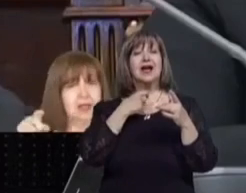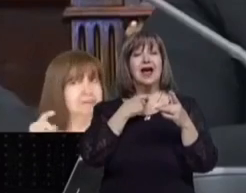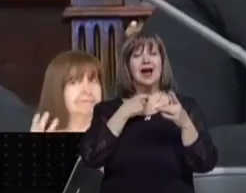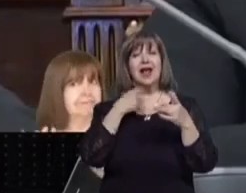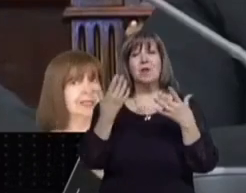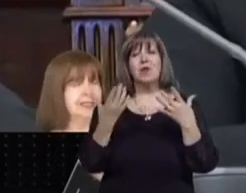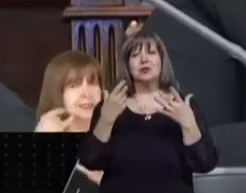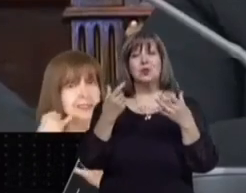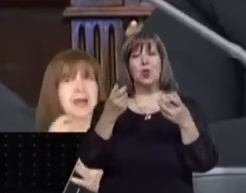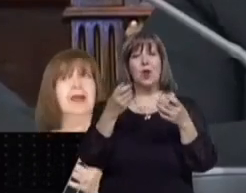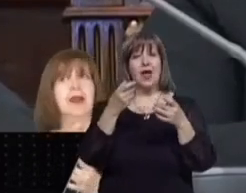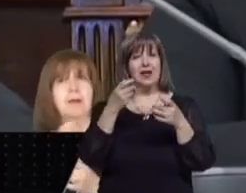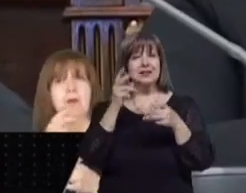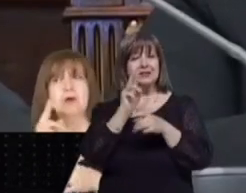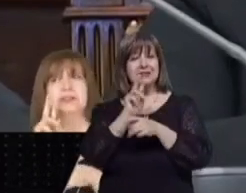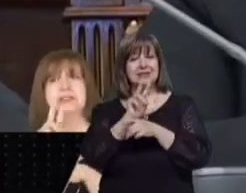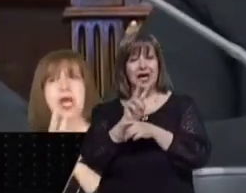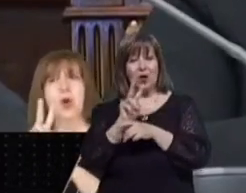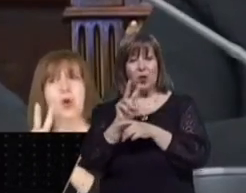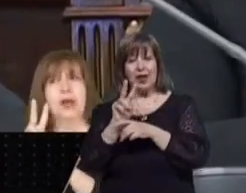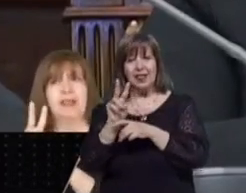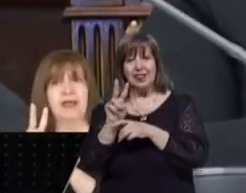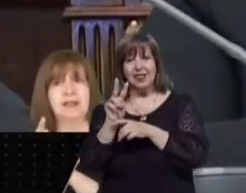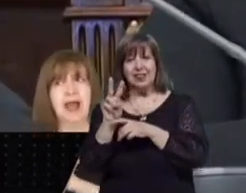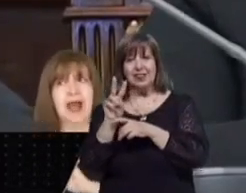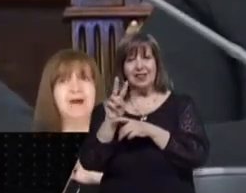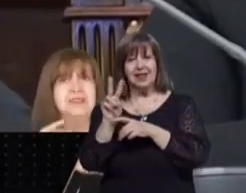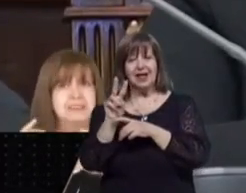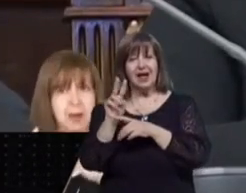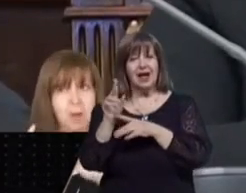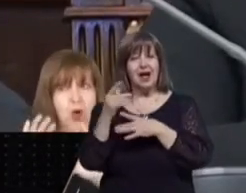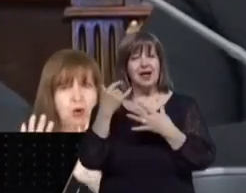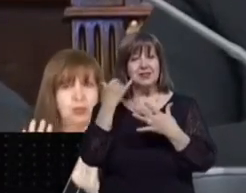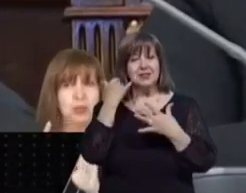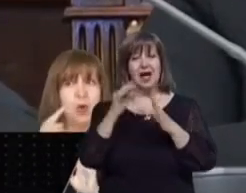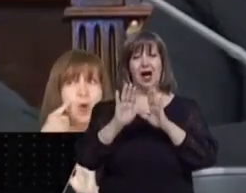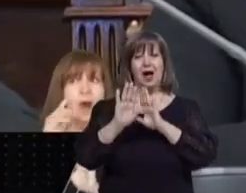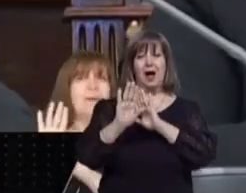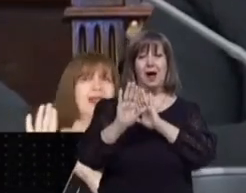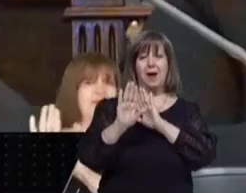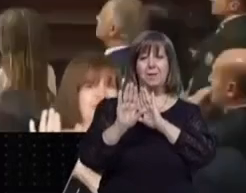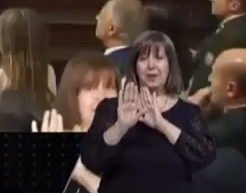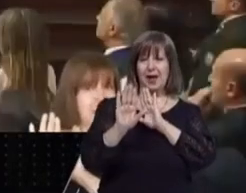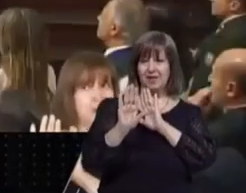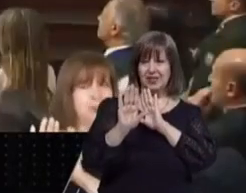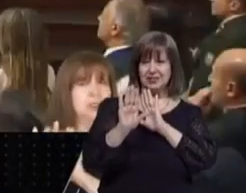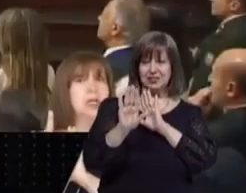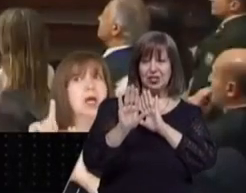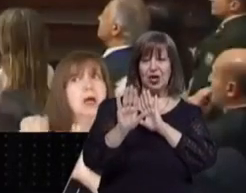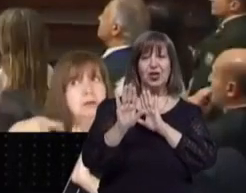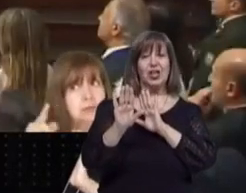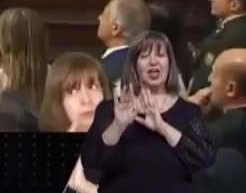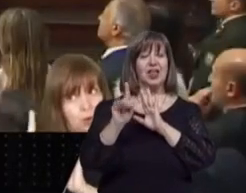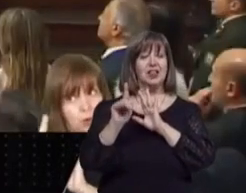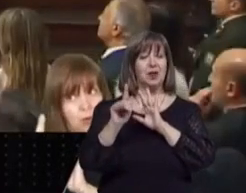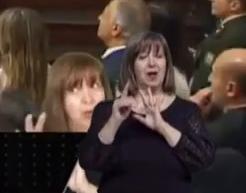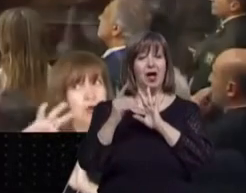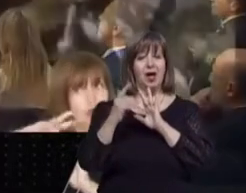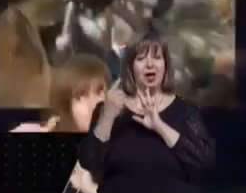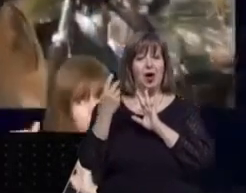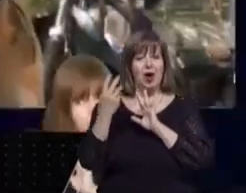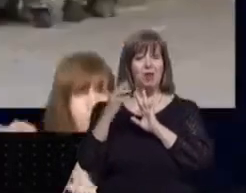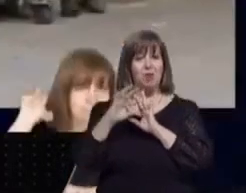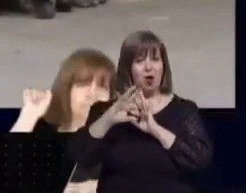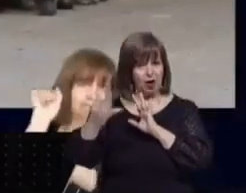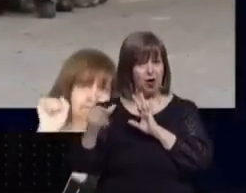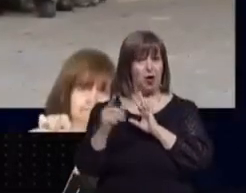de la seguridad guiada por la disuasión, la prevención y la represión del delito, que termina